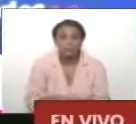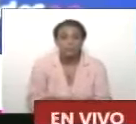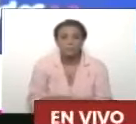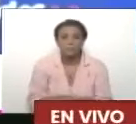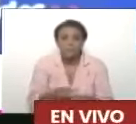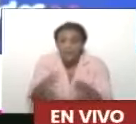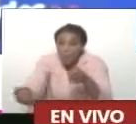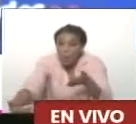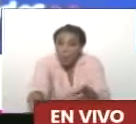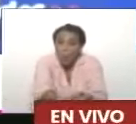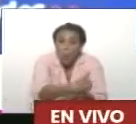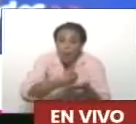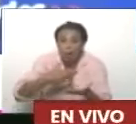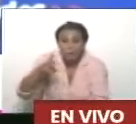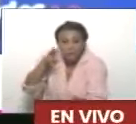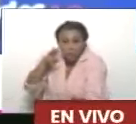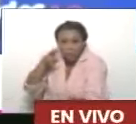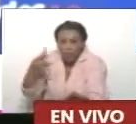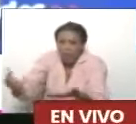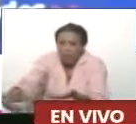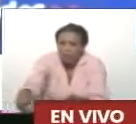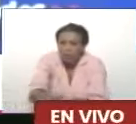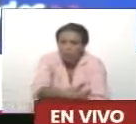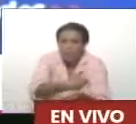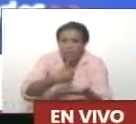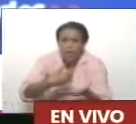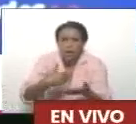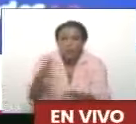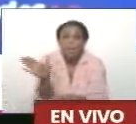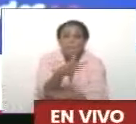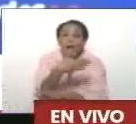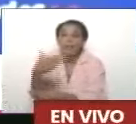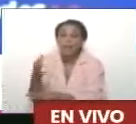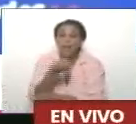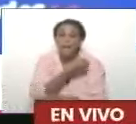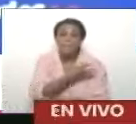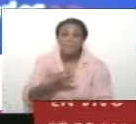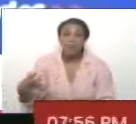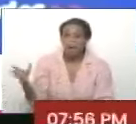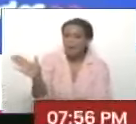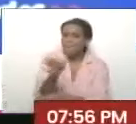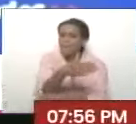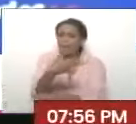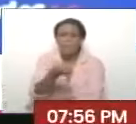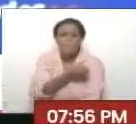del refugio donde los tenían secuestrados con unas banderas blancas,